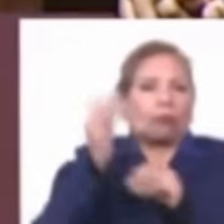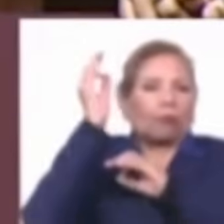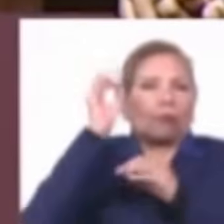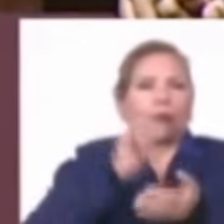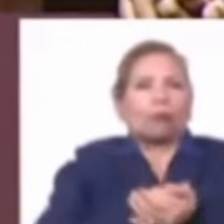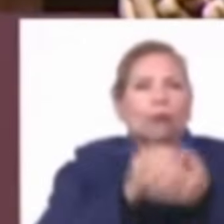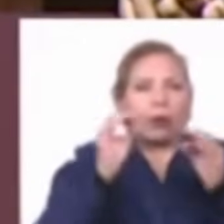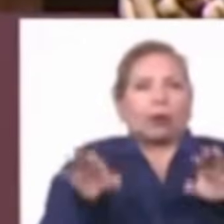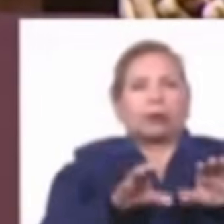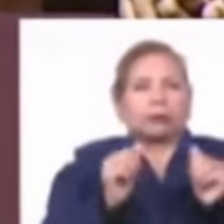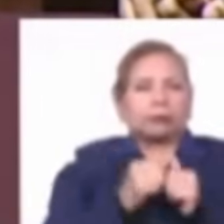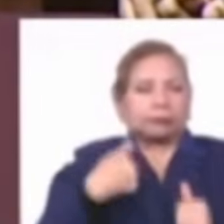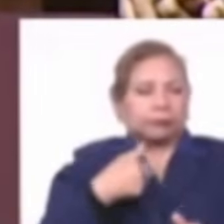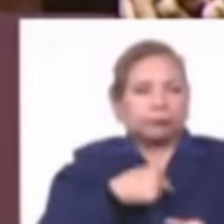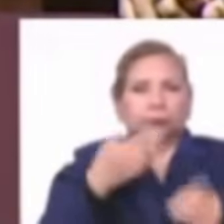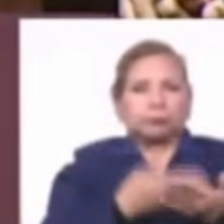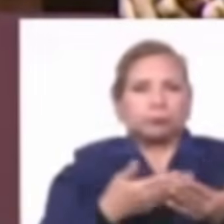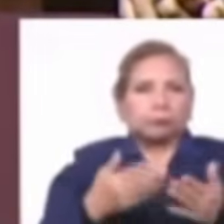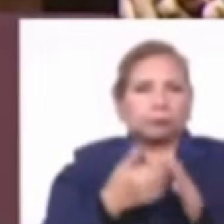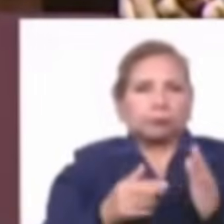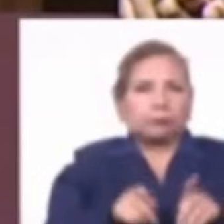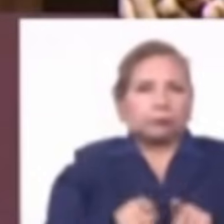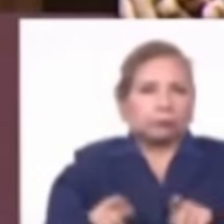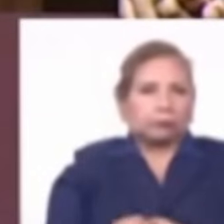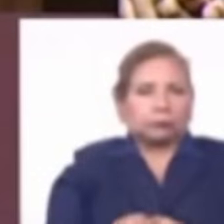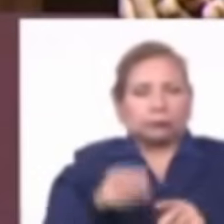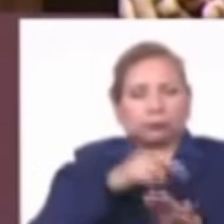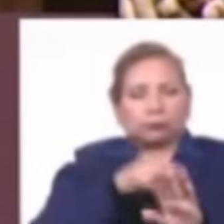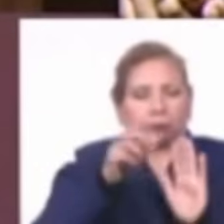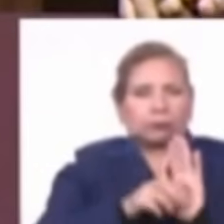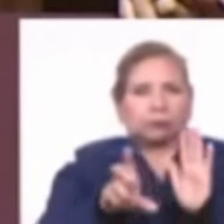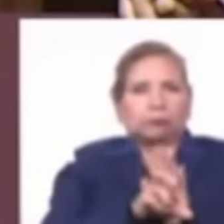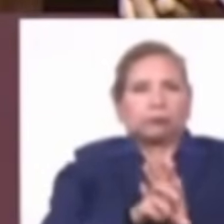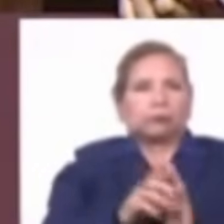sustentado debidamente en nuestra propuesta y también en un proyecto de ley